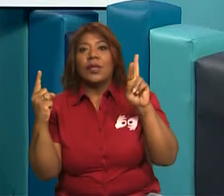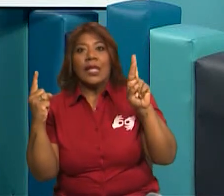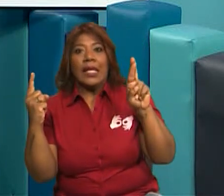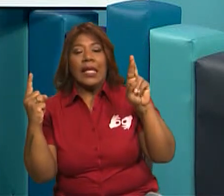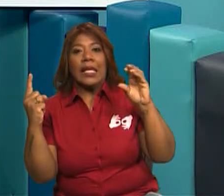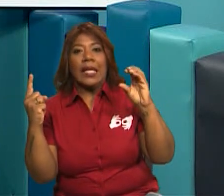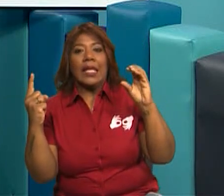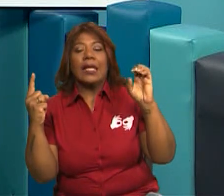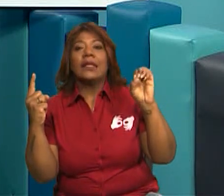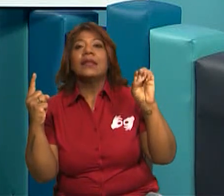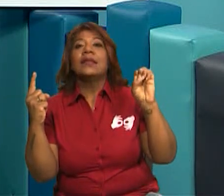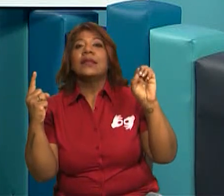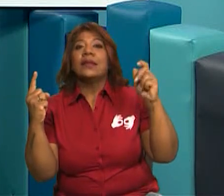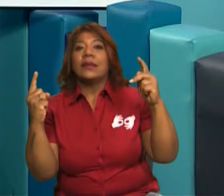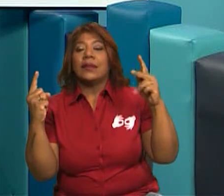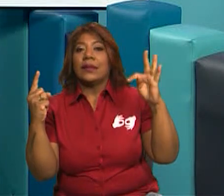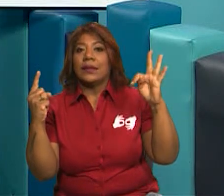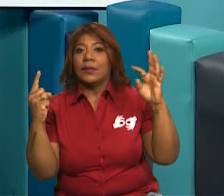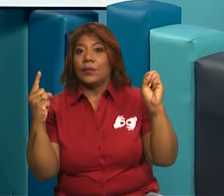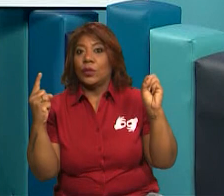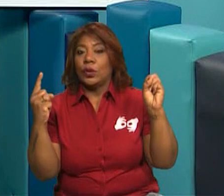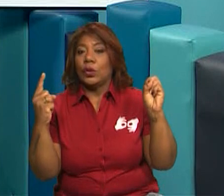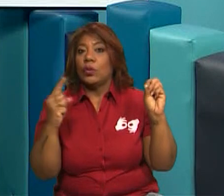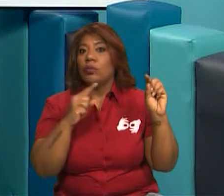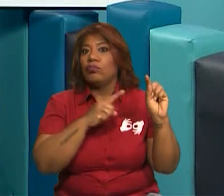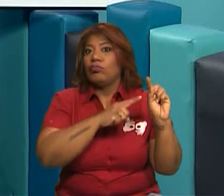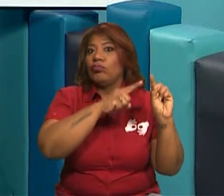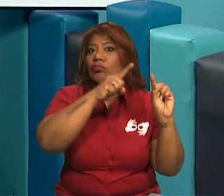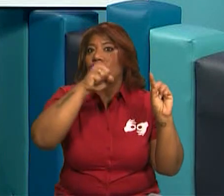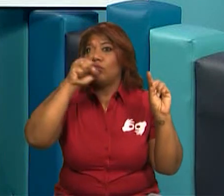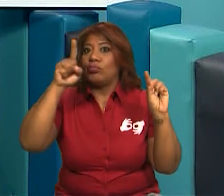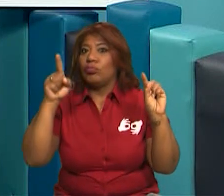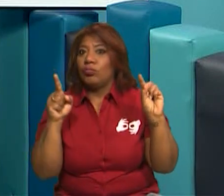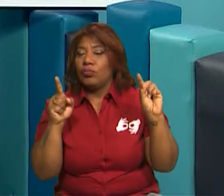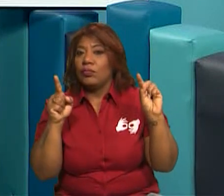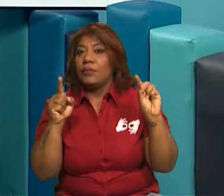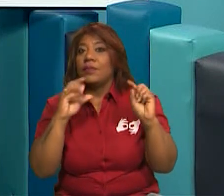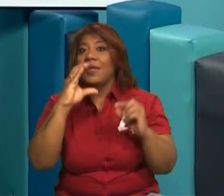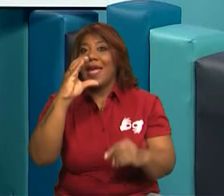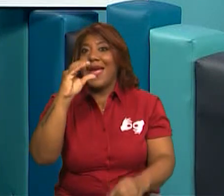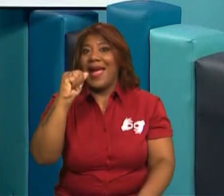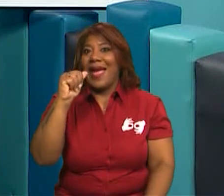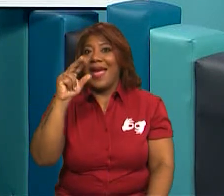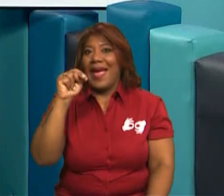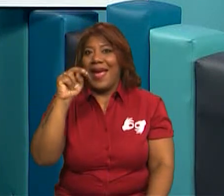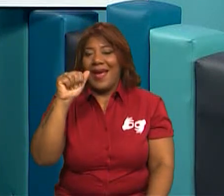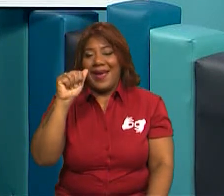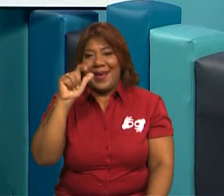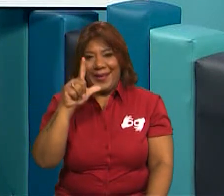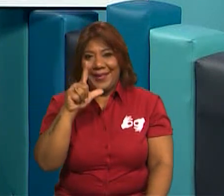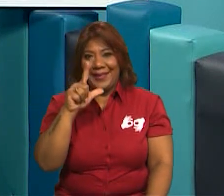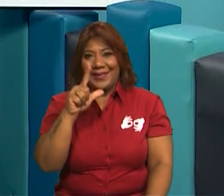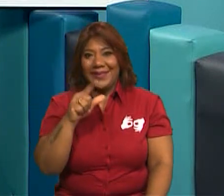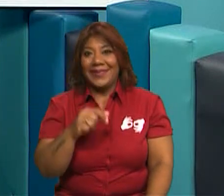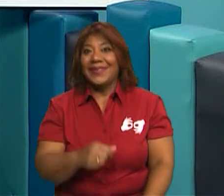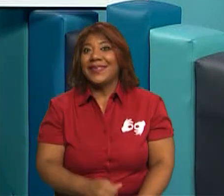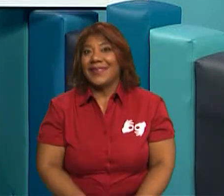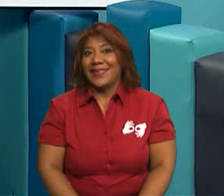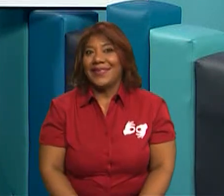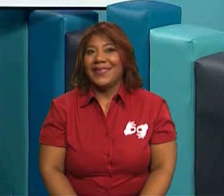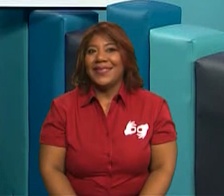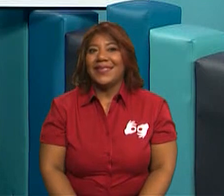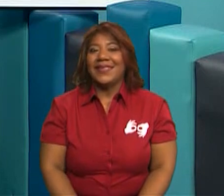todos esos elementos que entran dentro de la comunicación y es